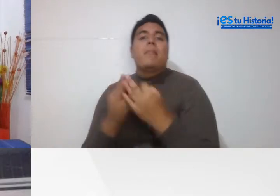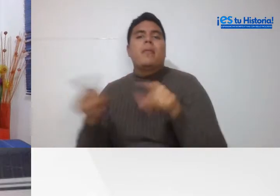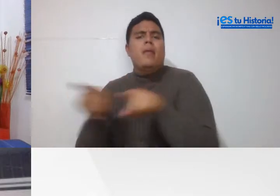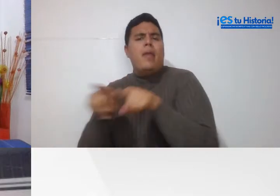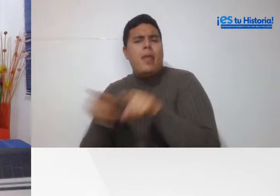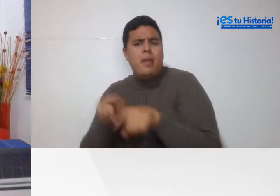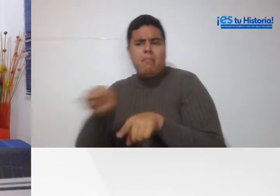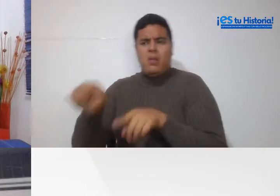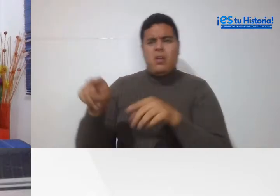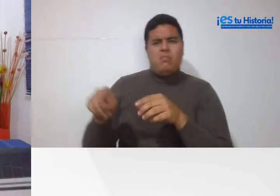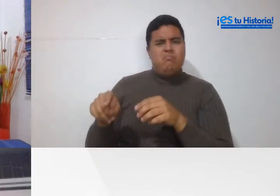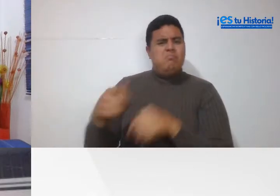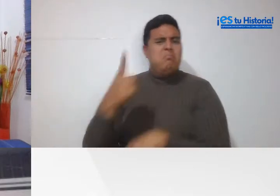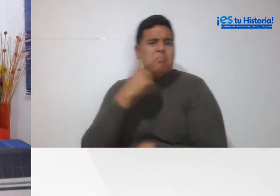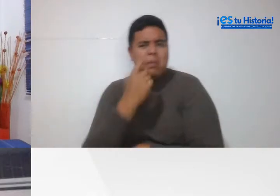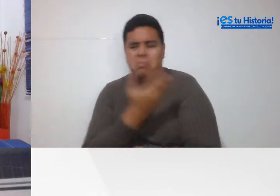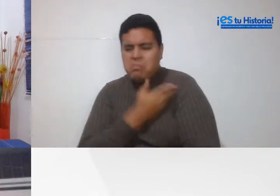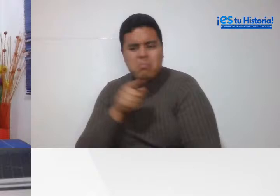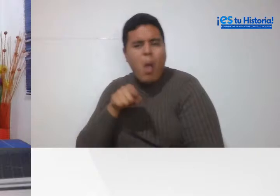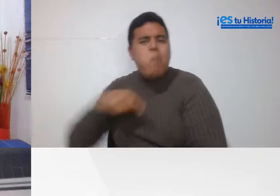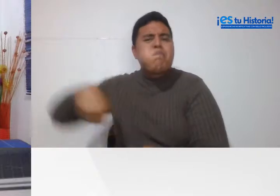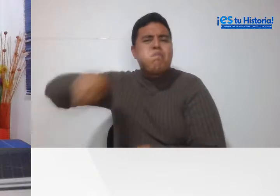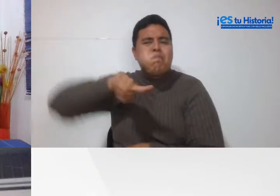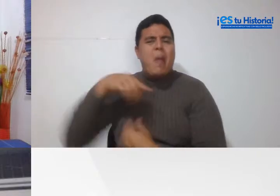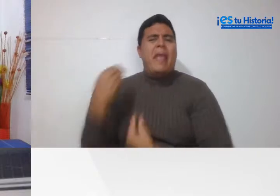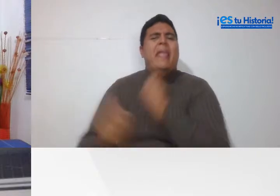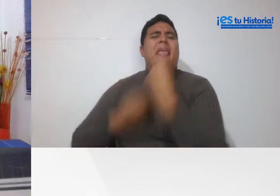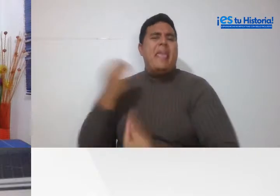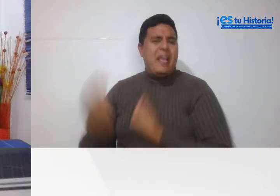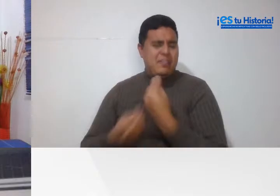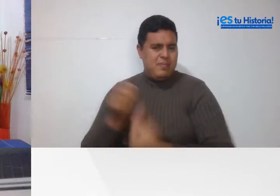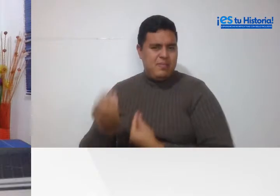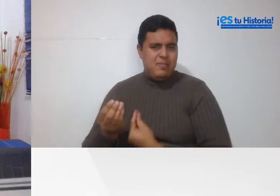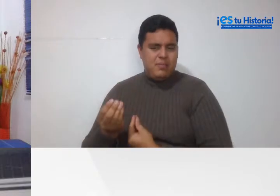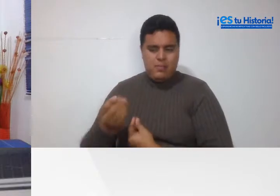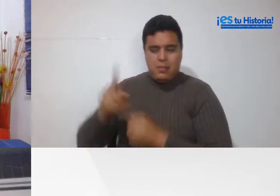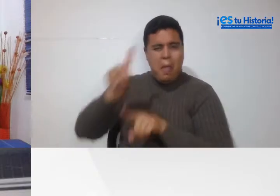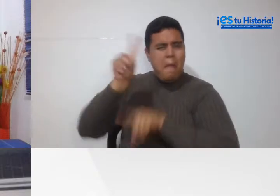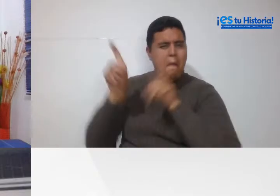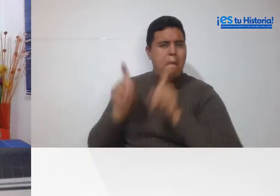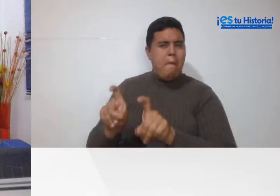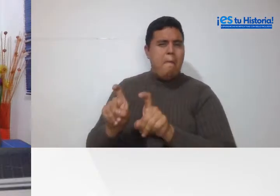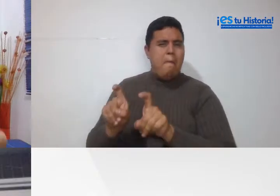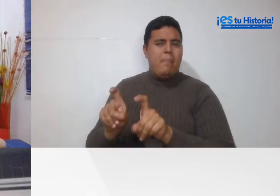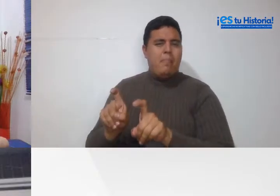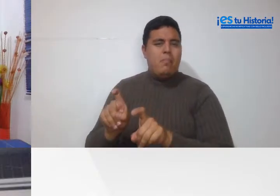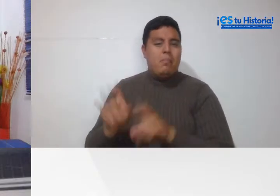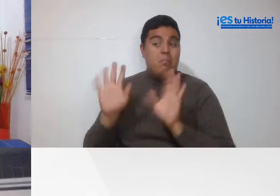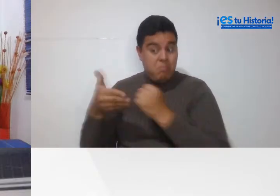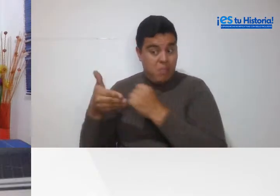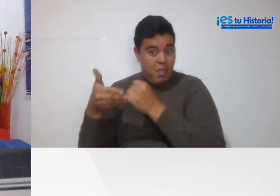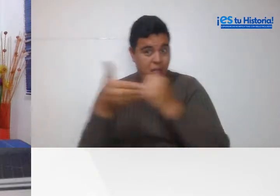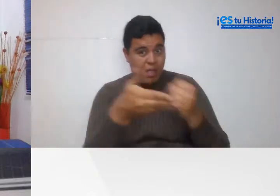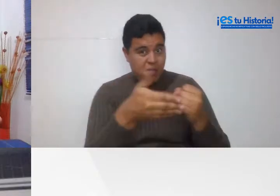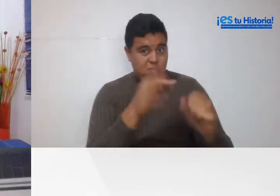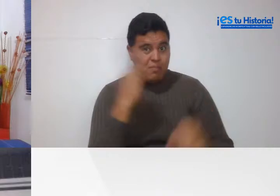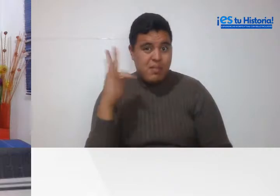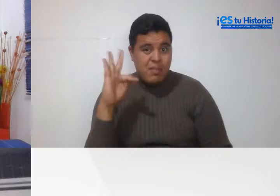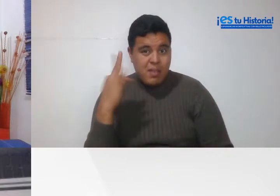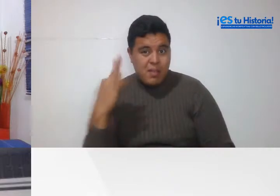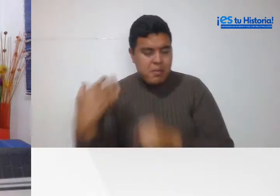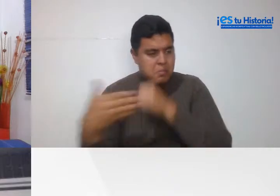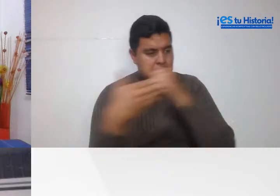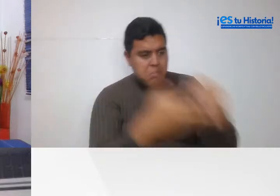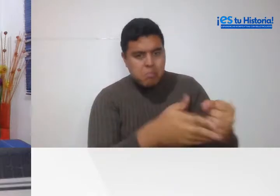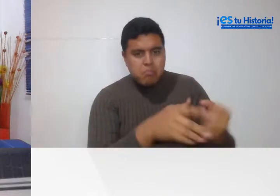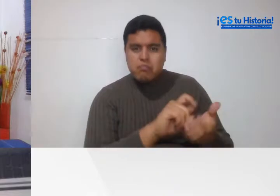¿qué se sigue haciendo? Estamos hablando, enfocándonos en educación, sí. Se le ayuda a hacer las tareas, por supuesto, se le ayuda a que sea una persona, como usted lo